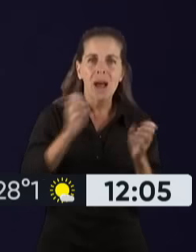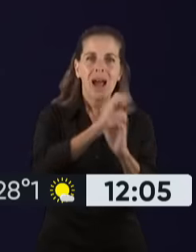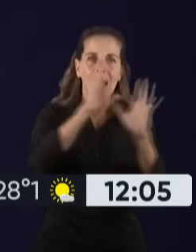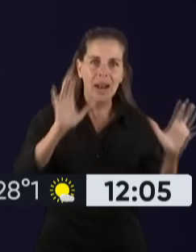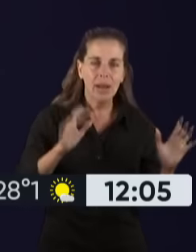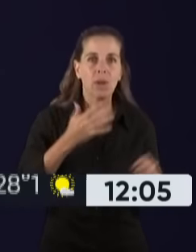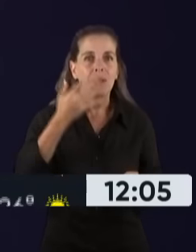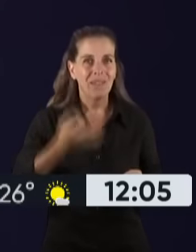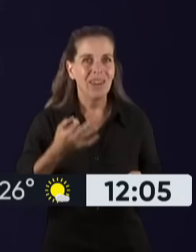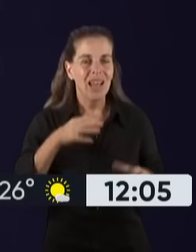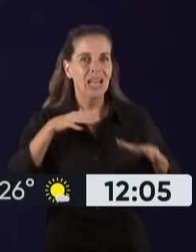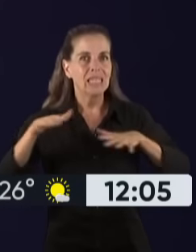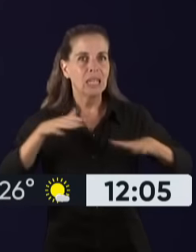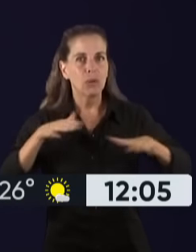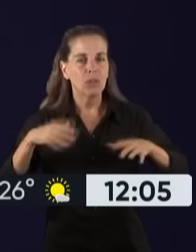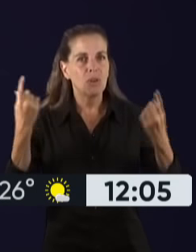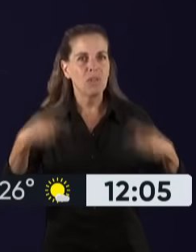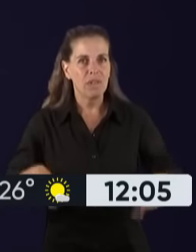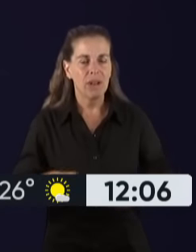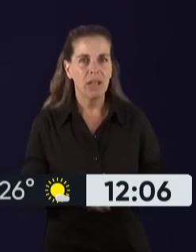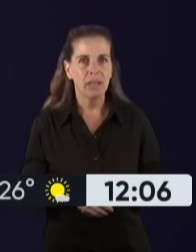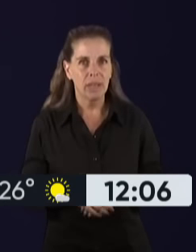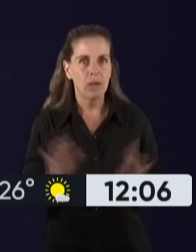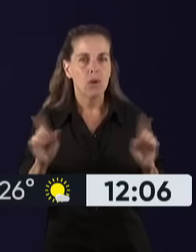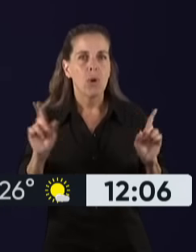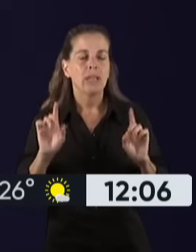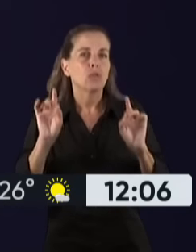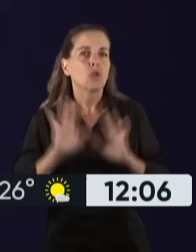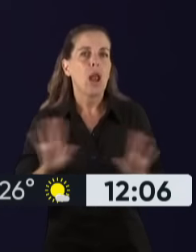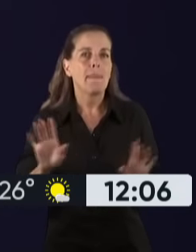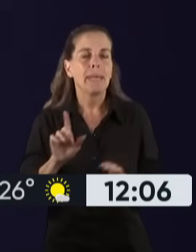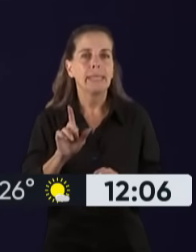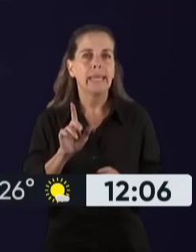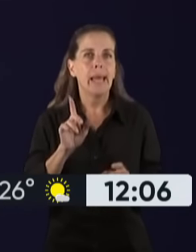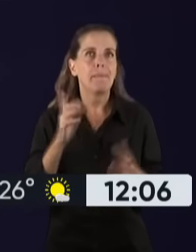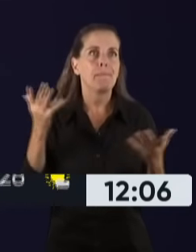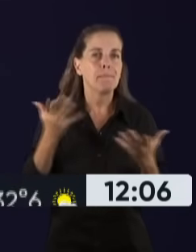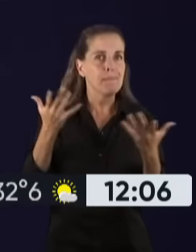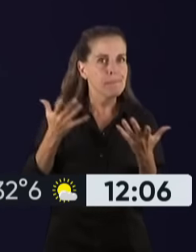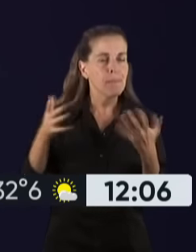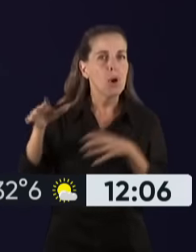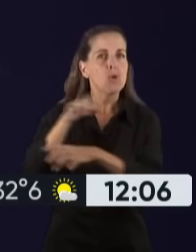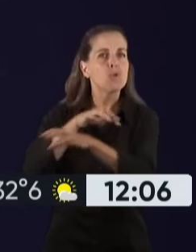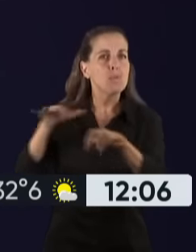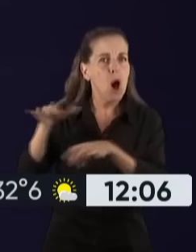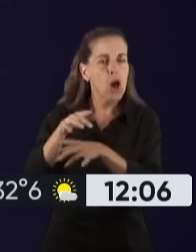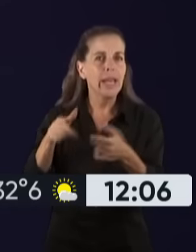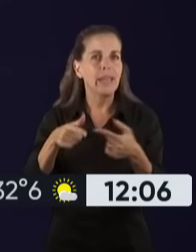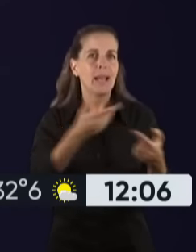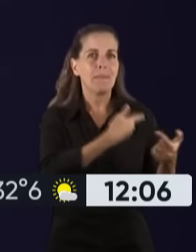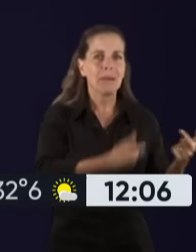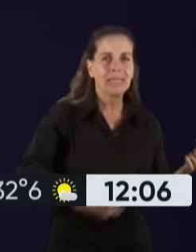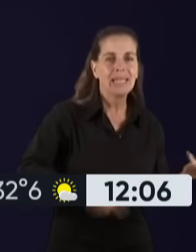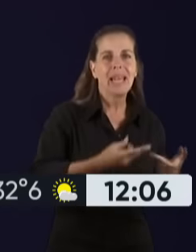la realidad es otra no me refiero solo a a la supuesta interna entre el presidente y